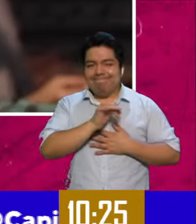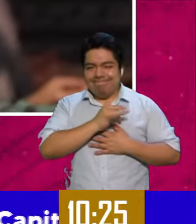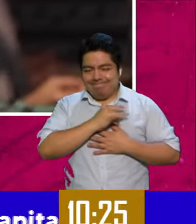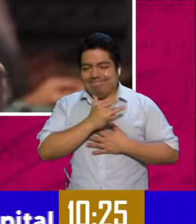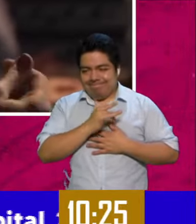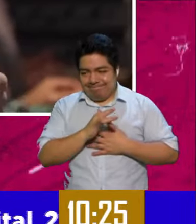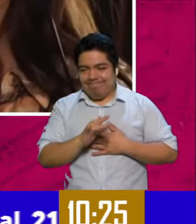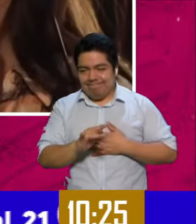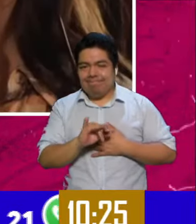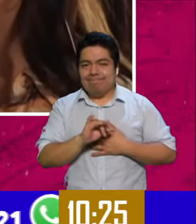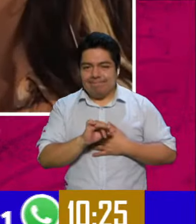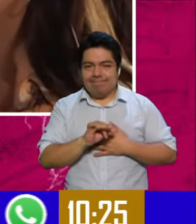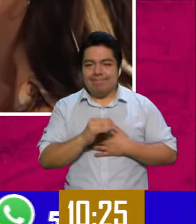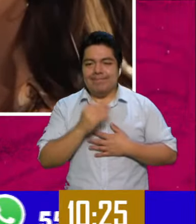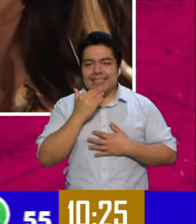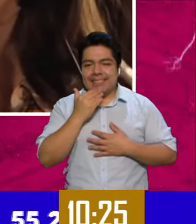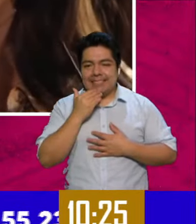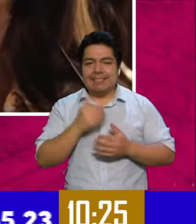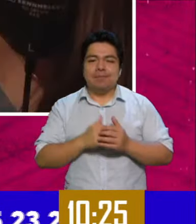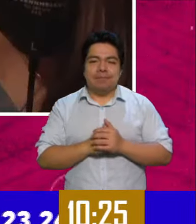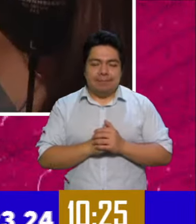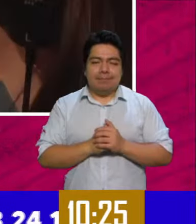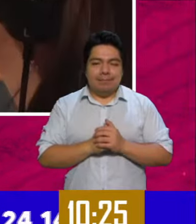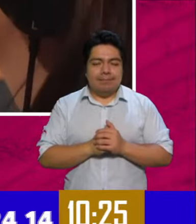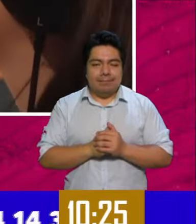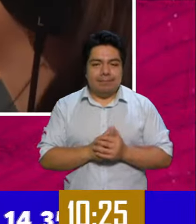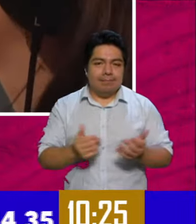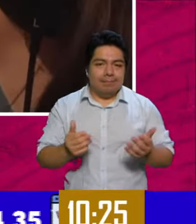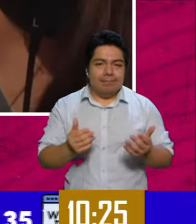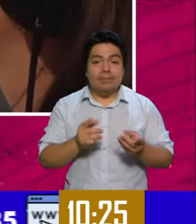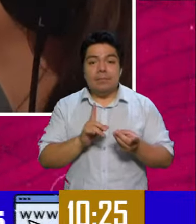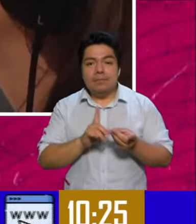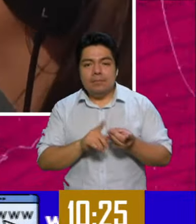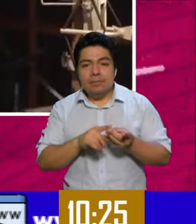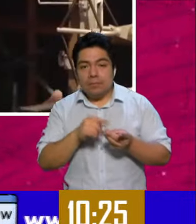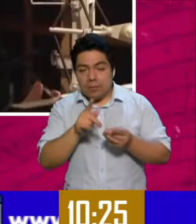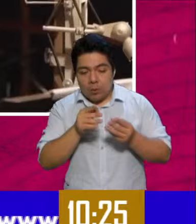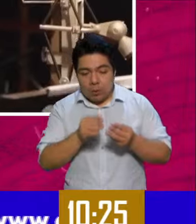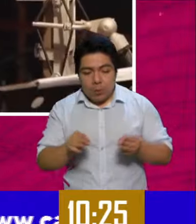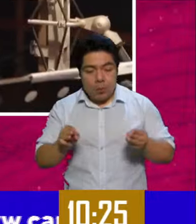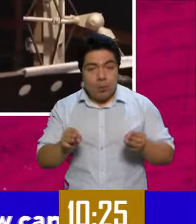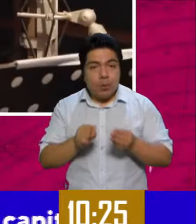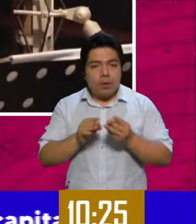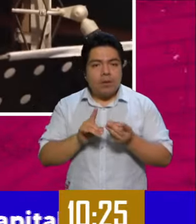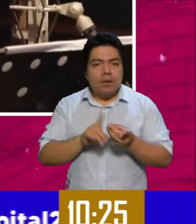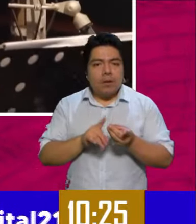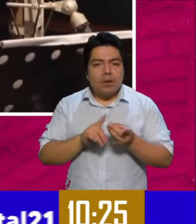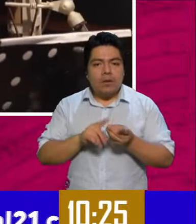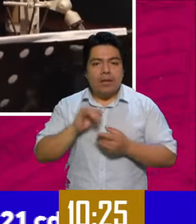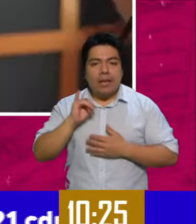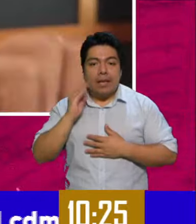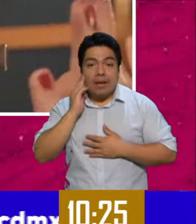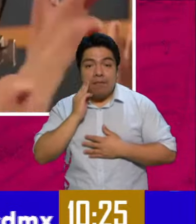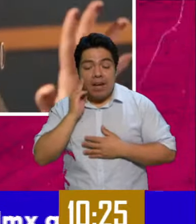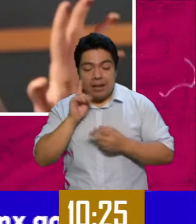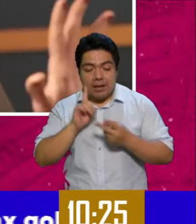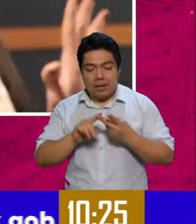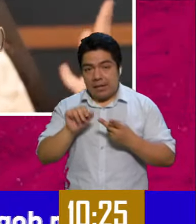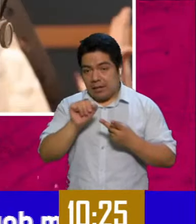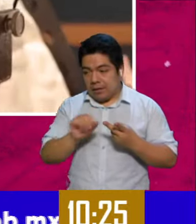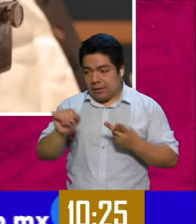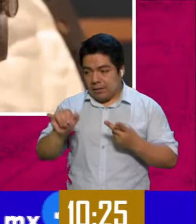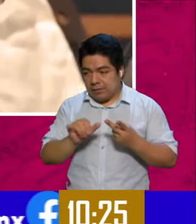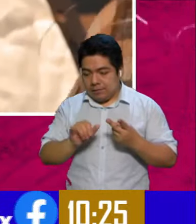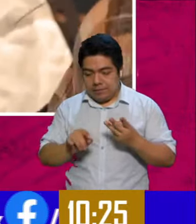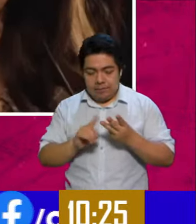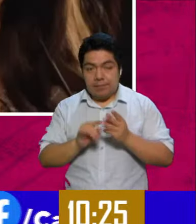¡Ándele! ¡Ándele! Muy bien ¿Y, eso. y dónde podemos escuchar tu música? en iTunes, en Spotify,